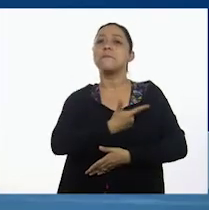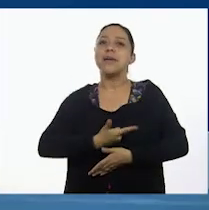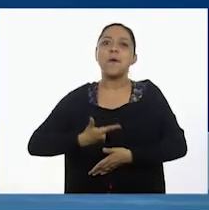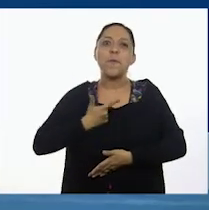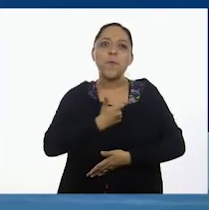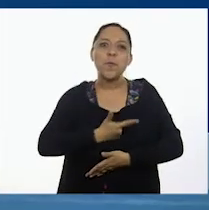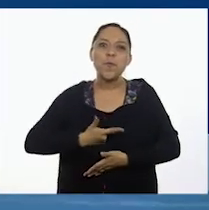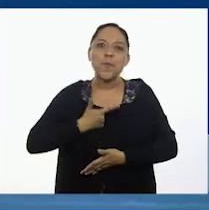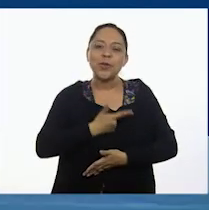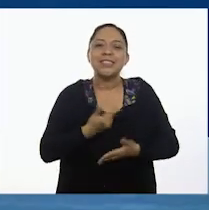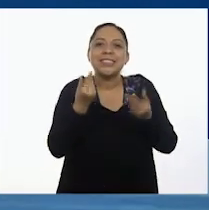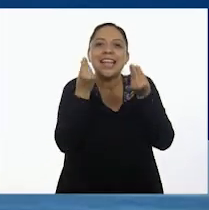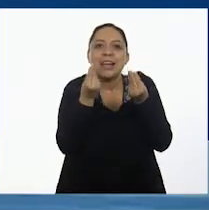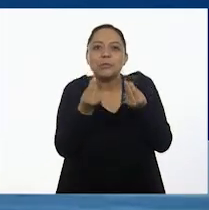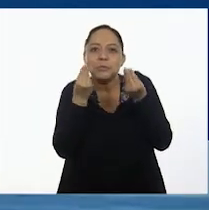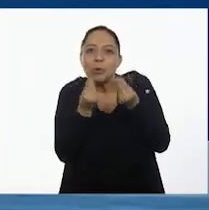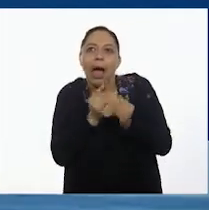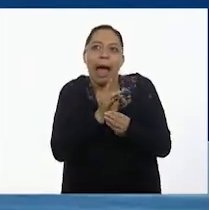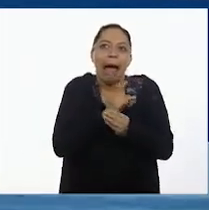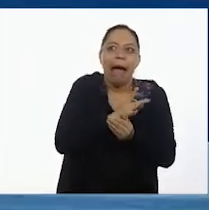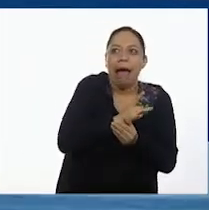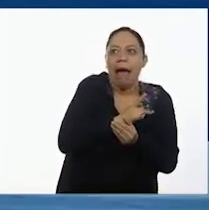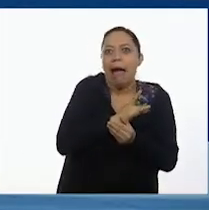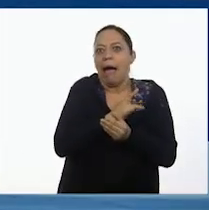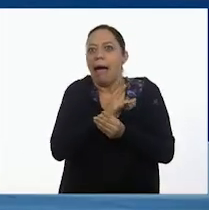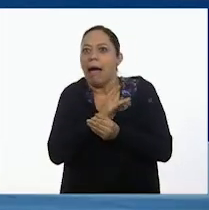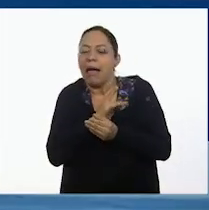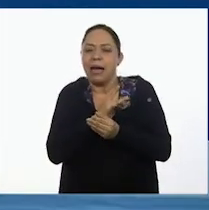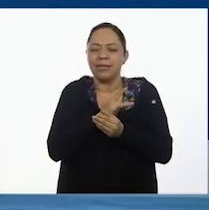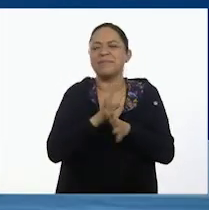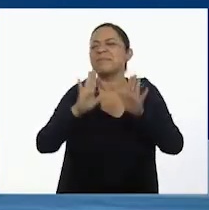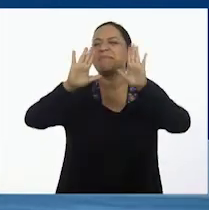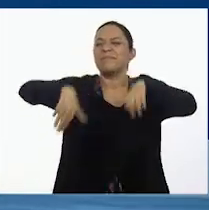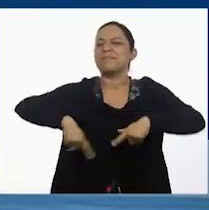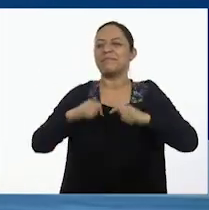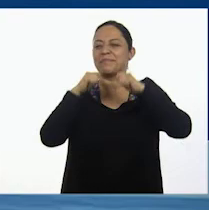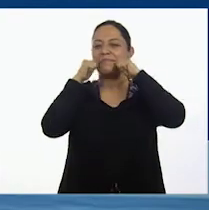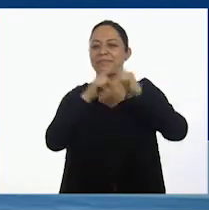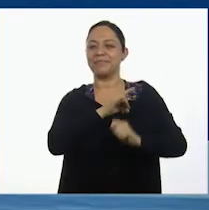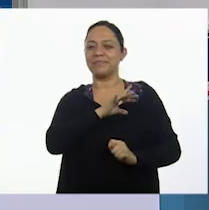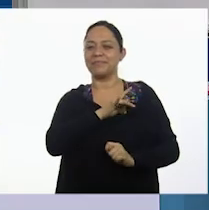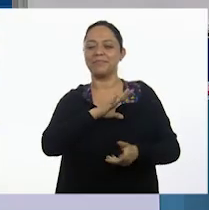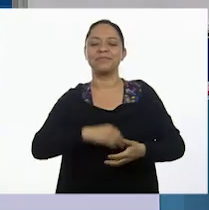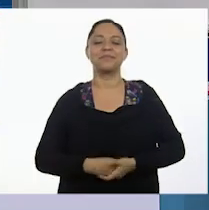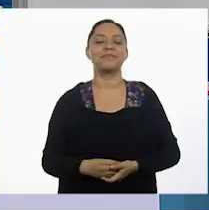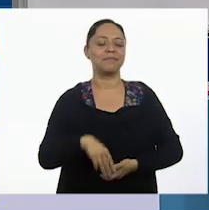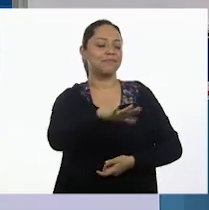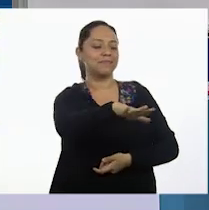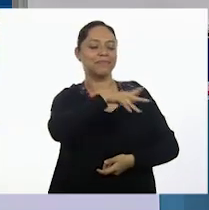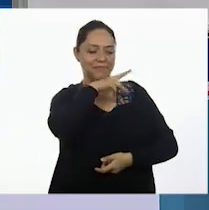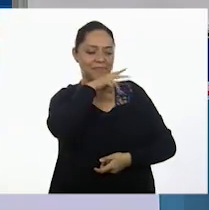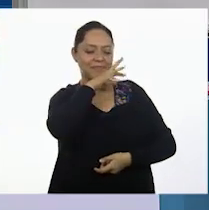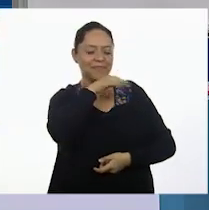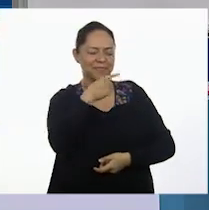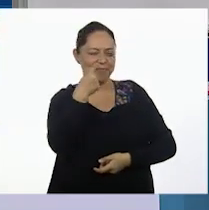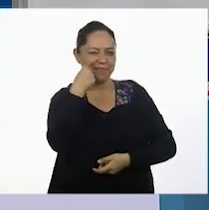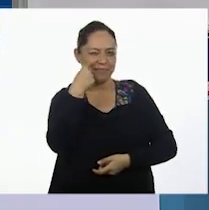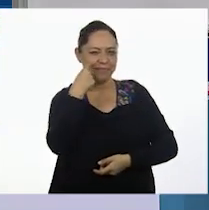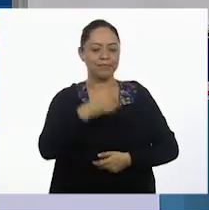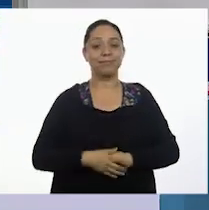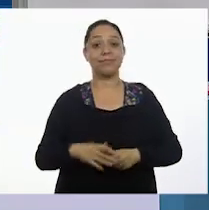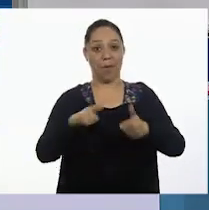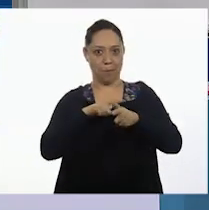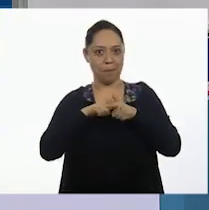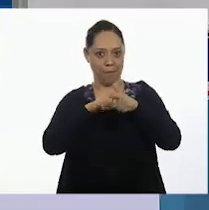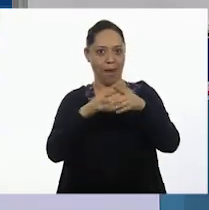escuchar leyendas de suspenso, aunque me den un poco de miedo! Mira, Ton, no te preocupes. Vamos a seguir